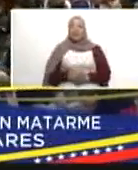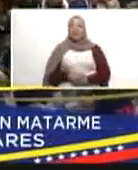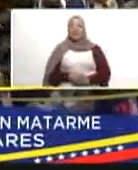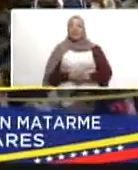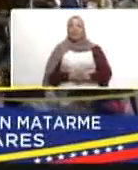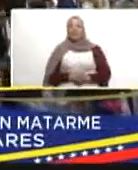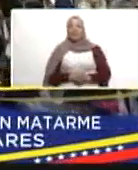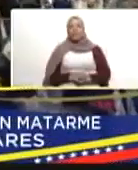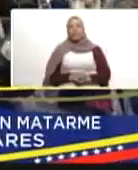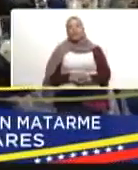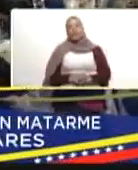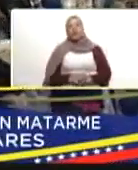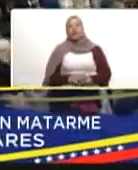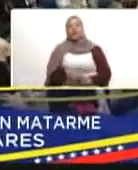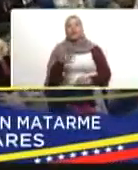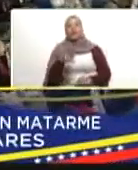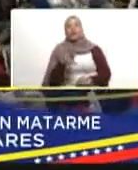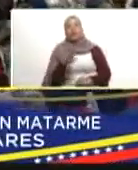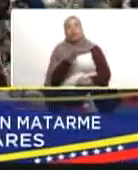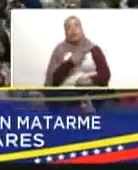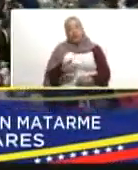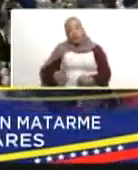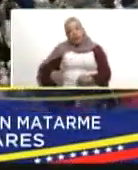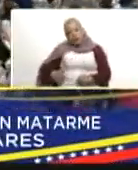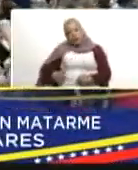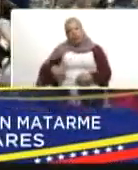y si me lo permite Jorge Rodríguez